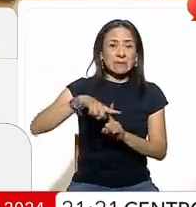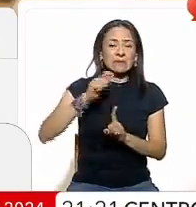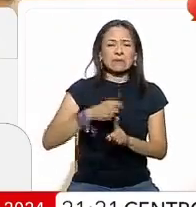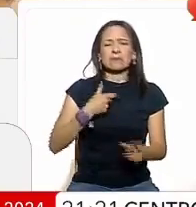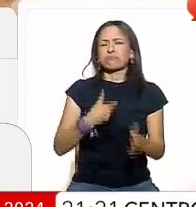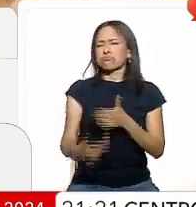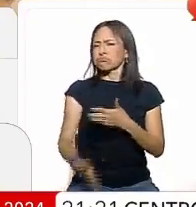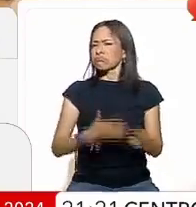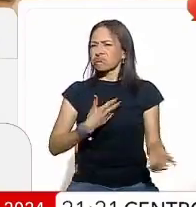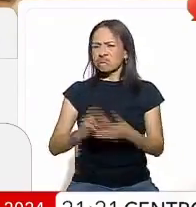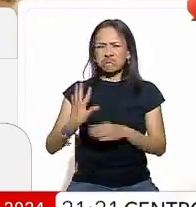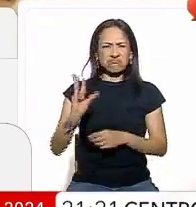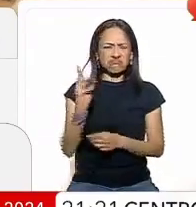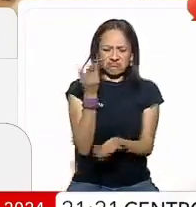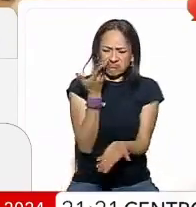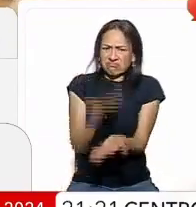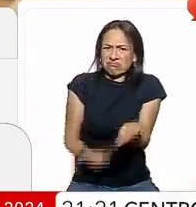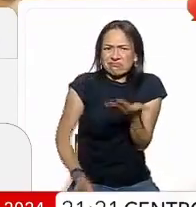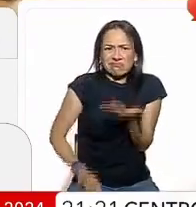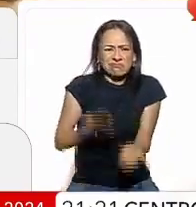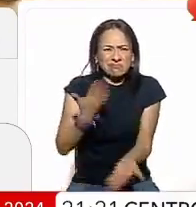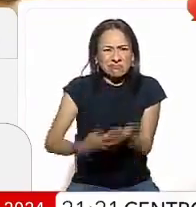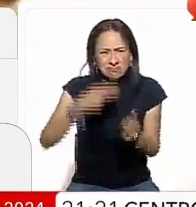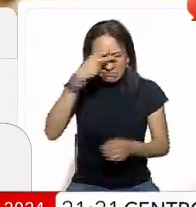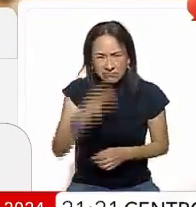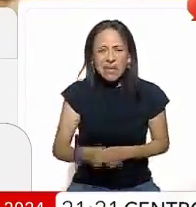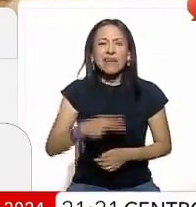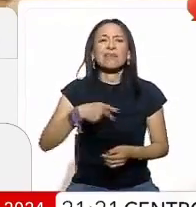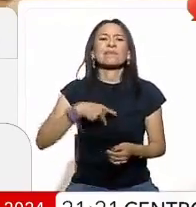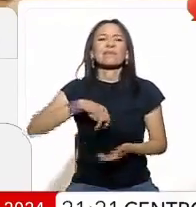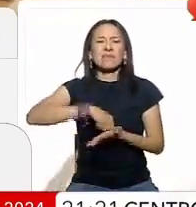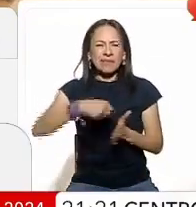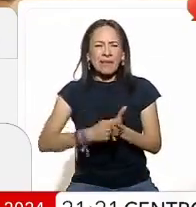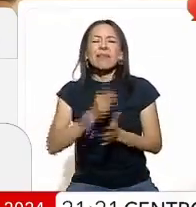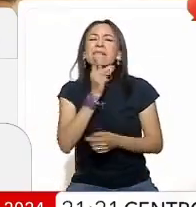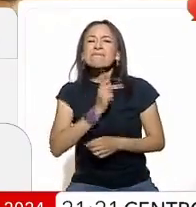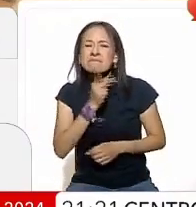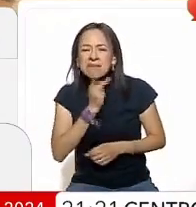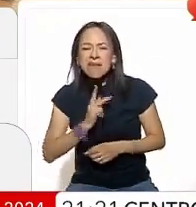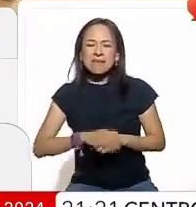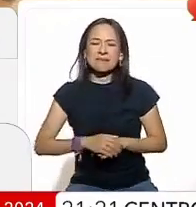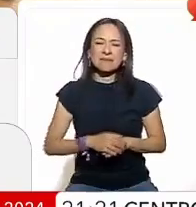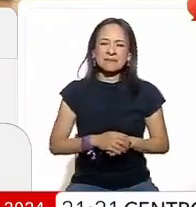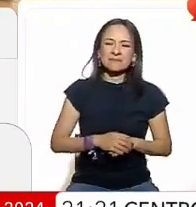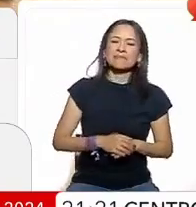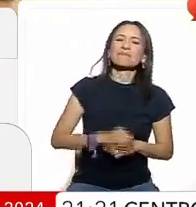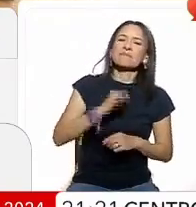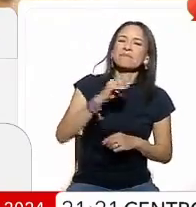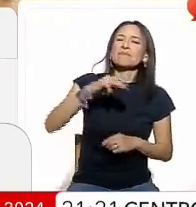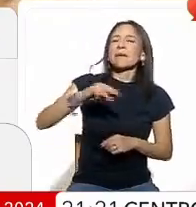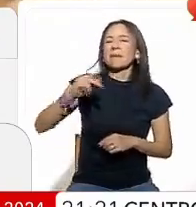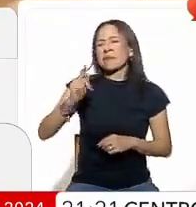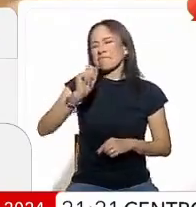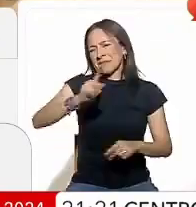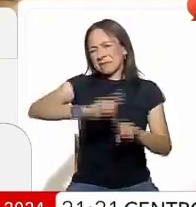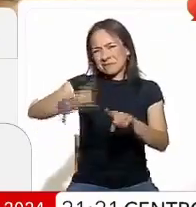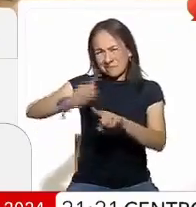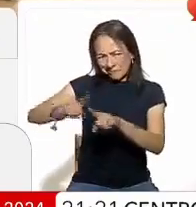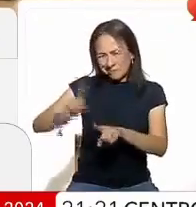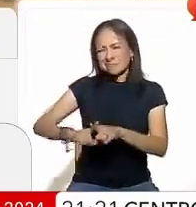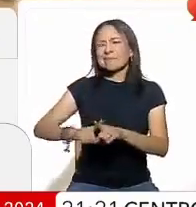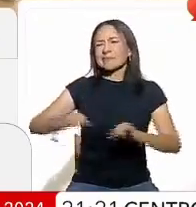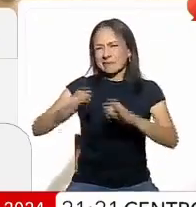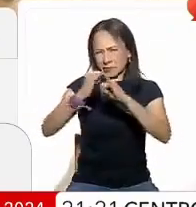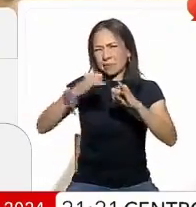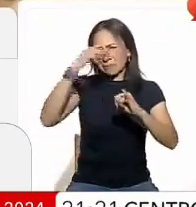obra mexicana, nuestros técnicos de Pemex, del Instituto Mexicano del Petróleo, empresas contratistas, quienes